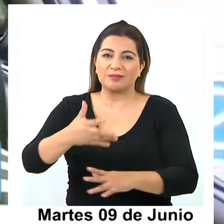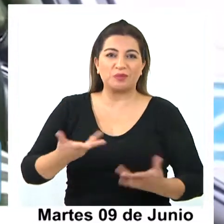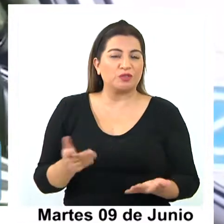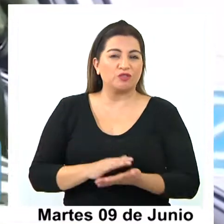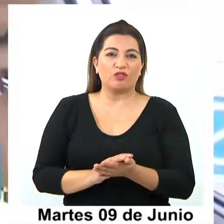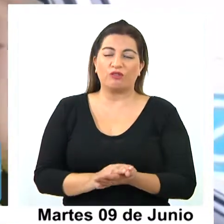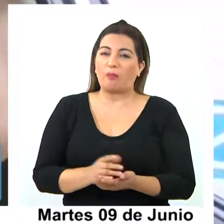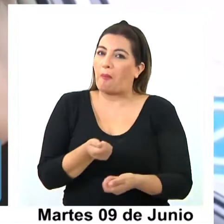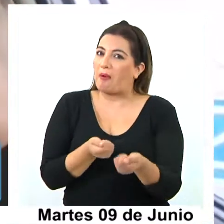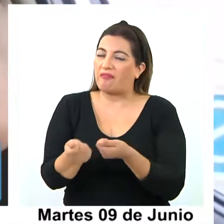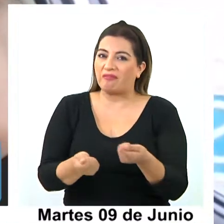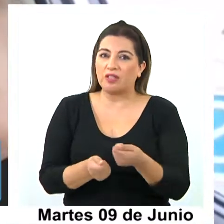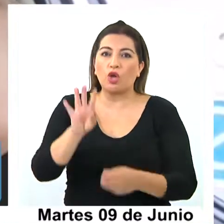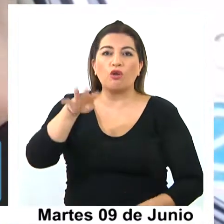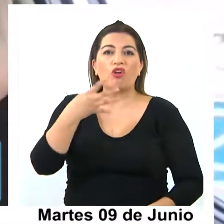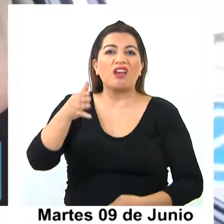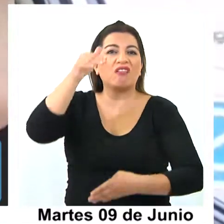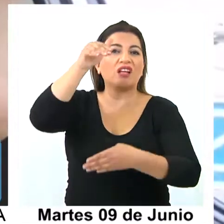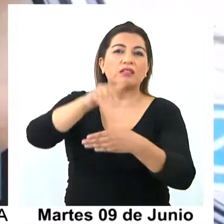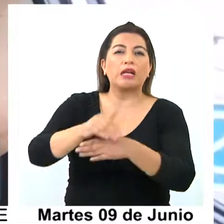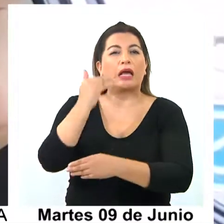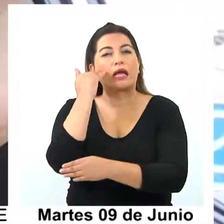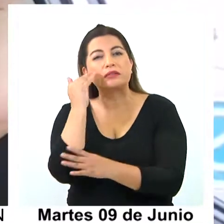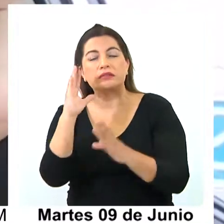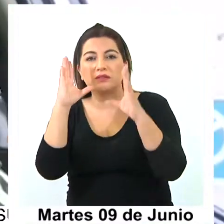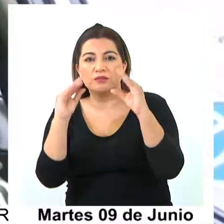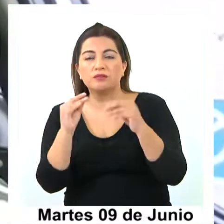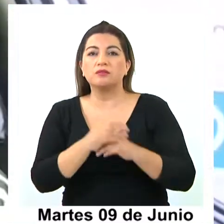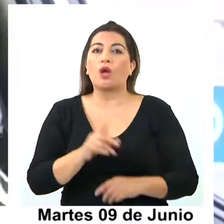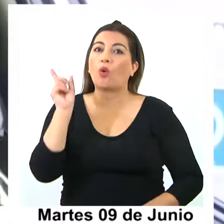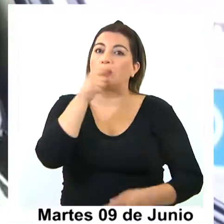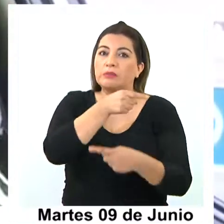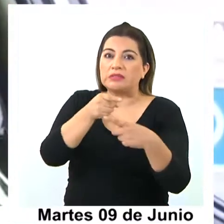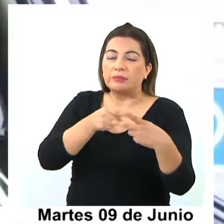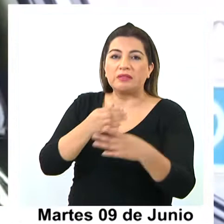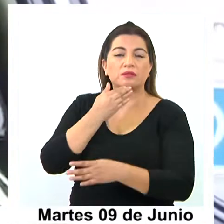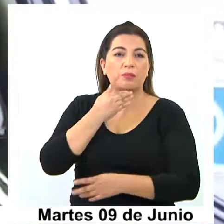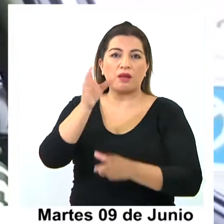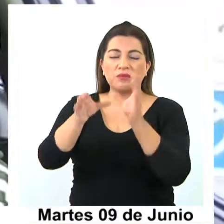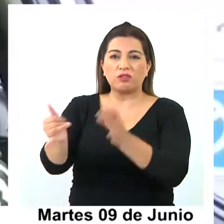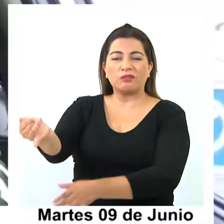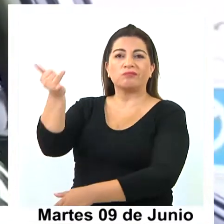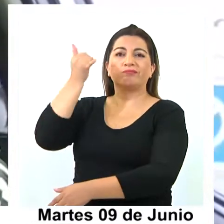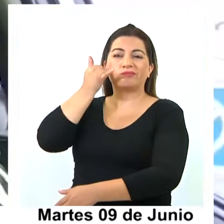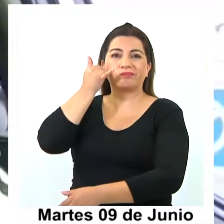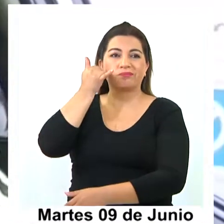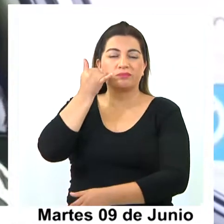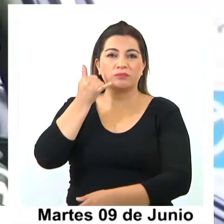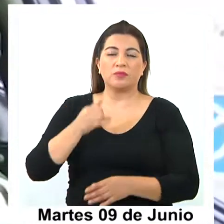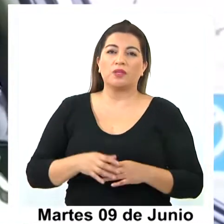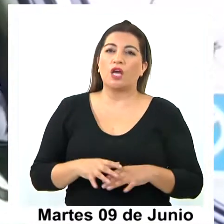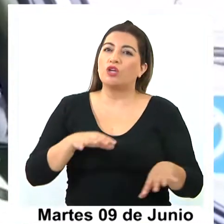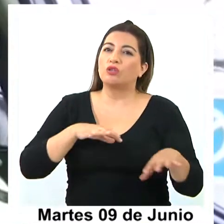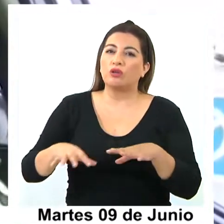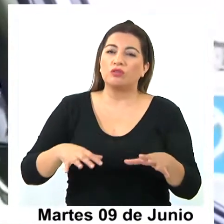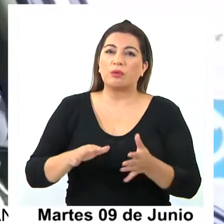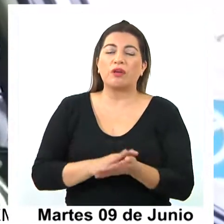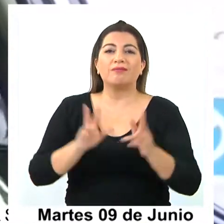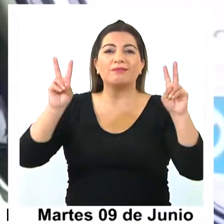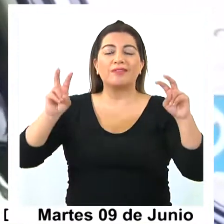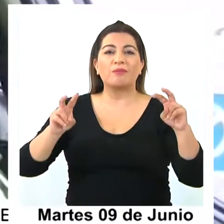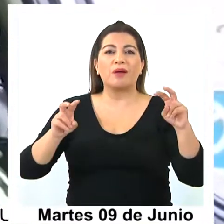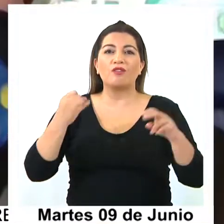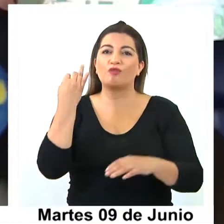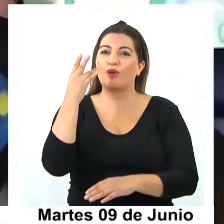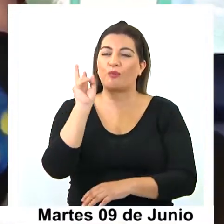Ya ha salido, sale mucho en el horario de la tarde y casi noche. En esta última semana también mucha gente ha llamado por encargos para llevar productos de la restricción